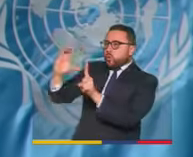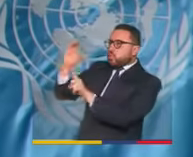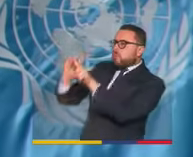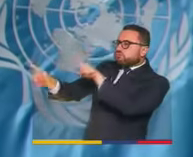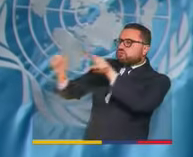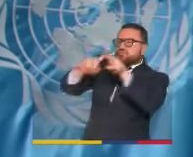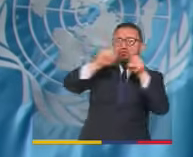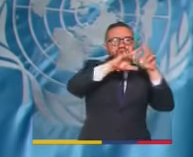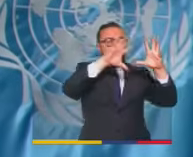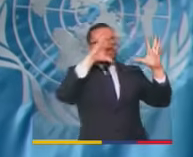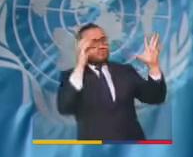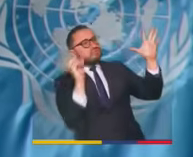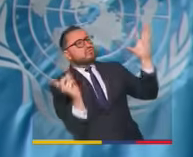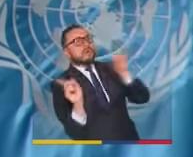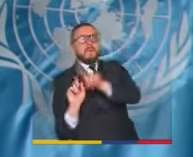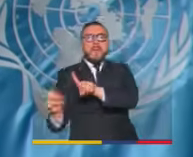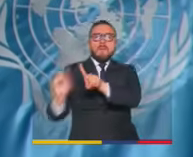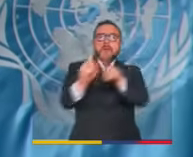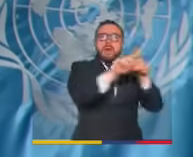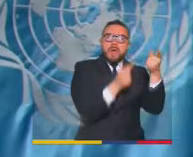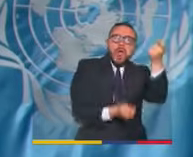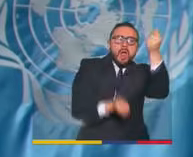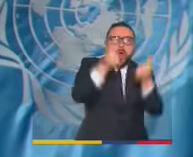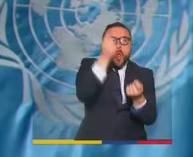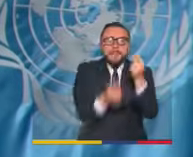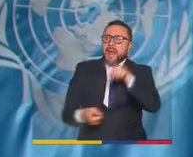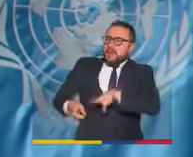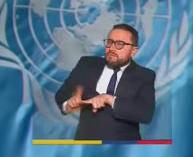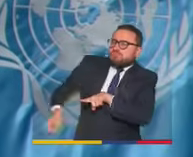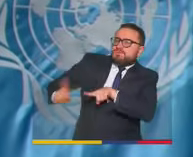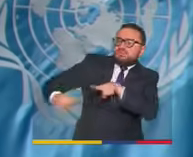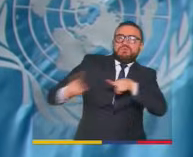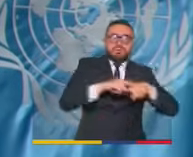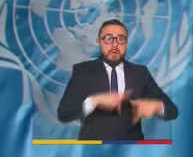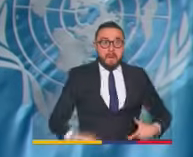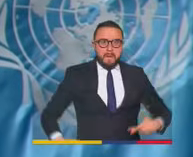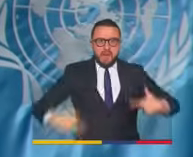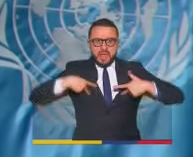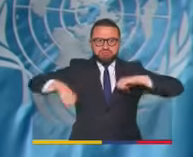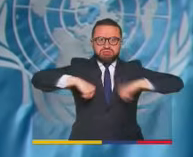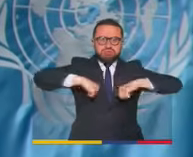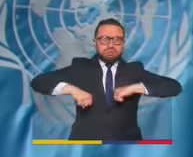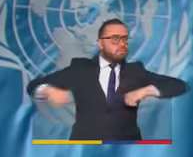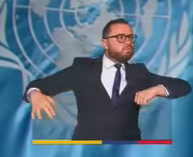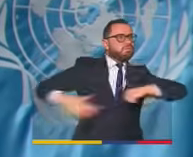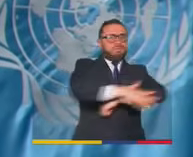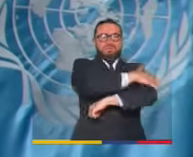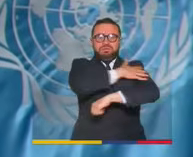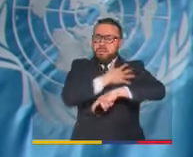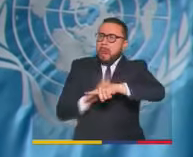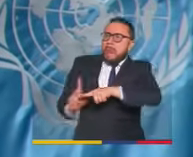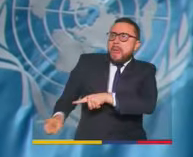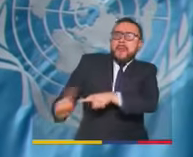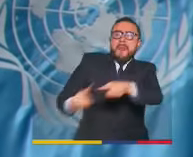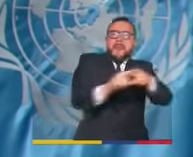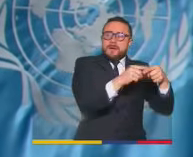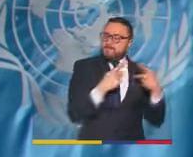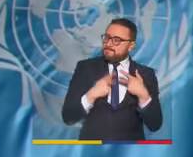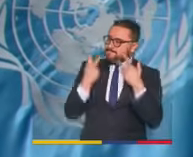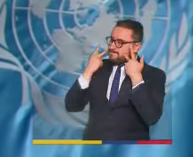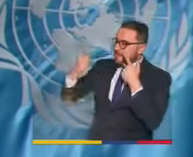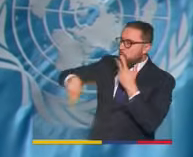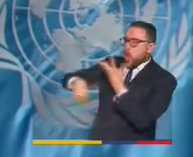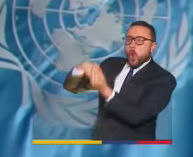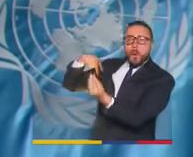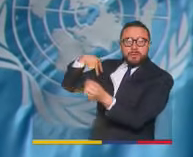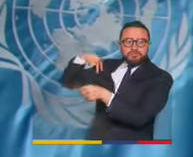las economías, de acuerdo con la intensidad de la vida, y creo que los taironas y sus